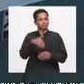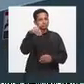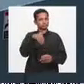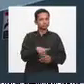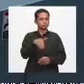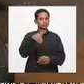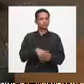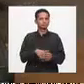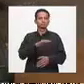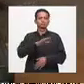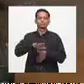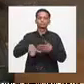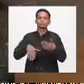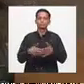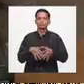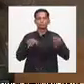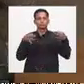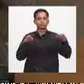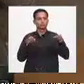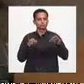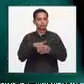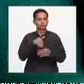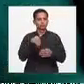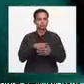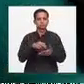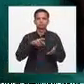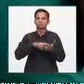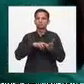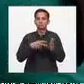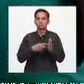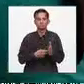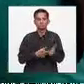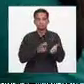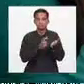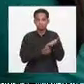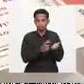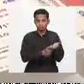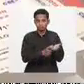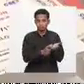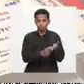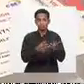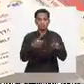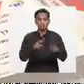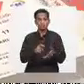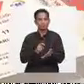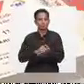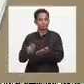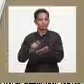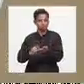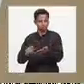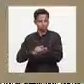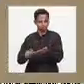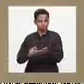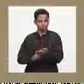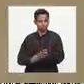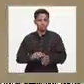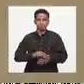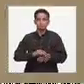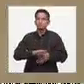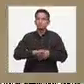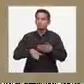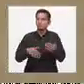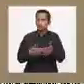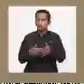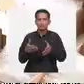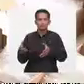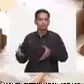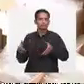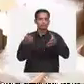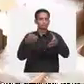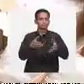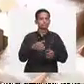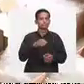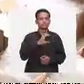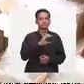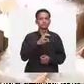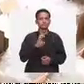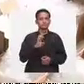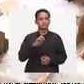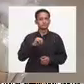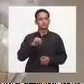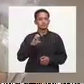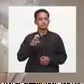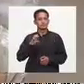impresión de los demás documentos electorales que incluyen certificados y actas de registro toda la papelería está siendo trasladada a las bodegas de